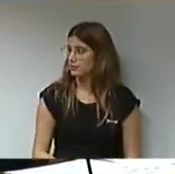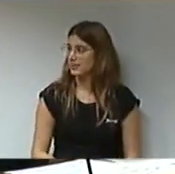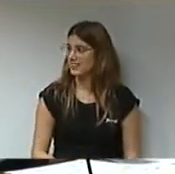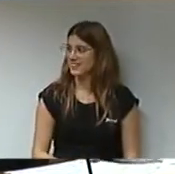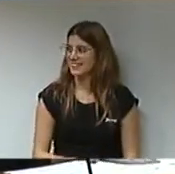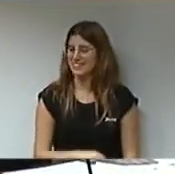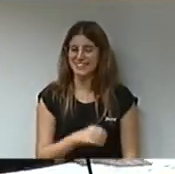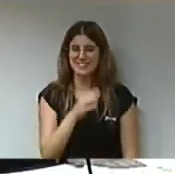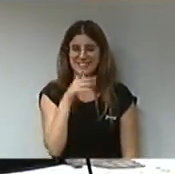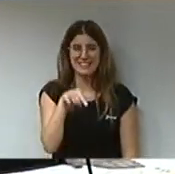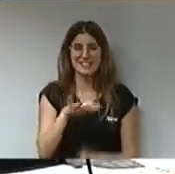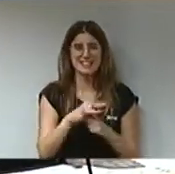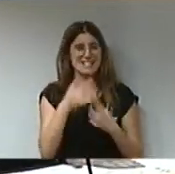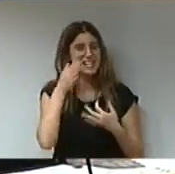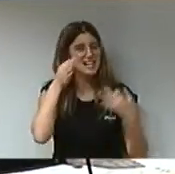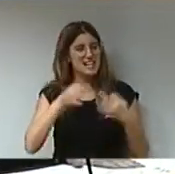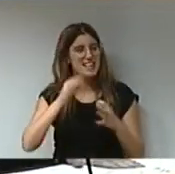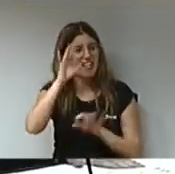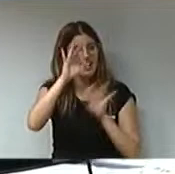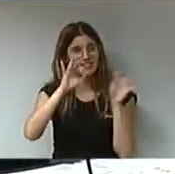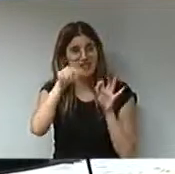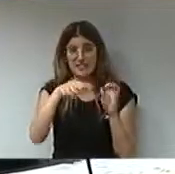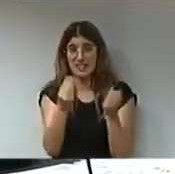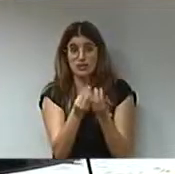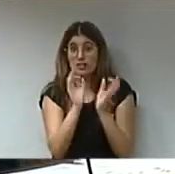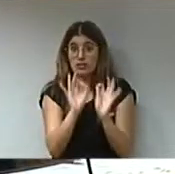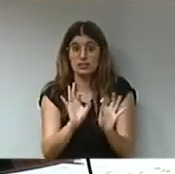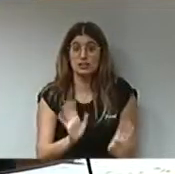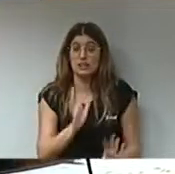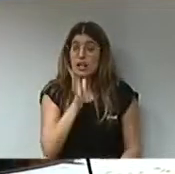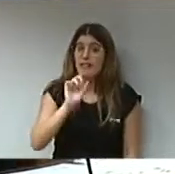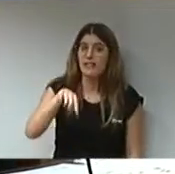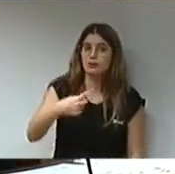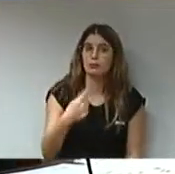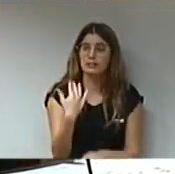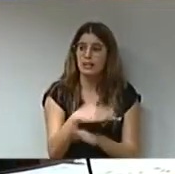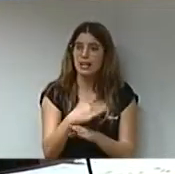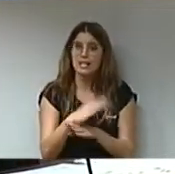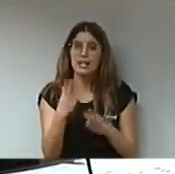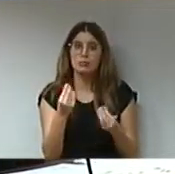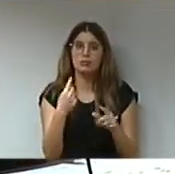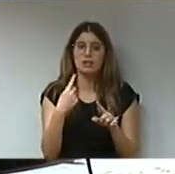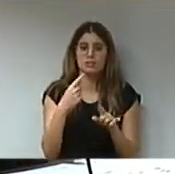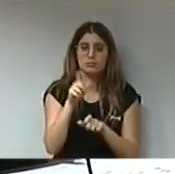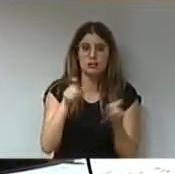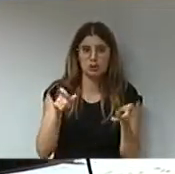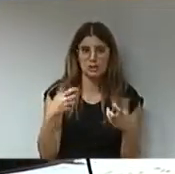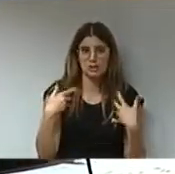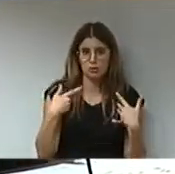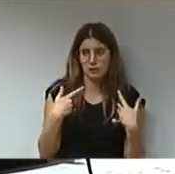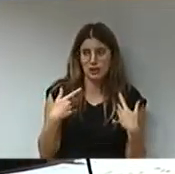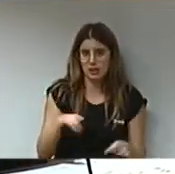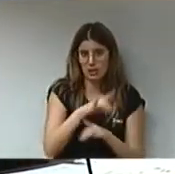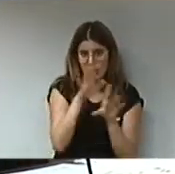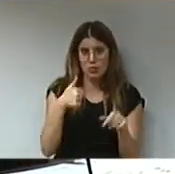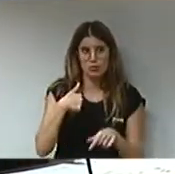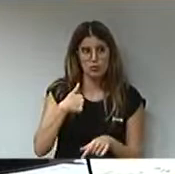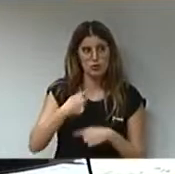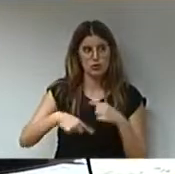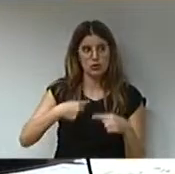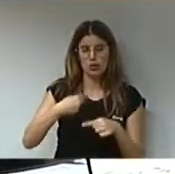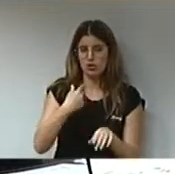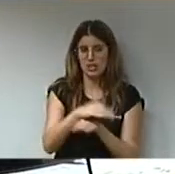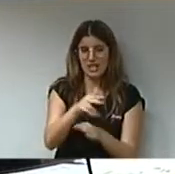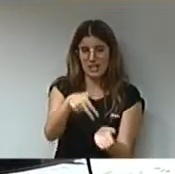Esta es la realidad estadística, estos son los datos. Que después en la calle hay muchas personas que lo pasen mal. Oiga, perdone, yo voy todos los días, estoy todos los